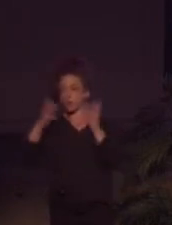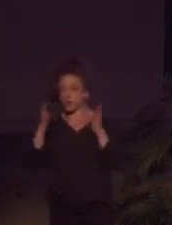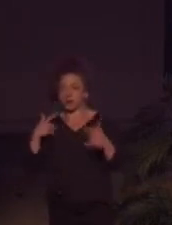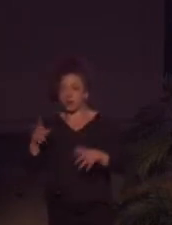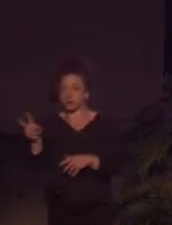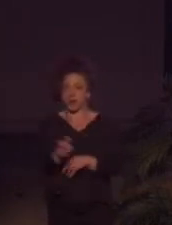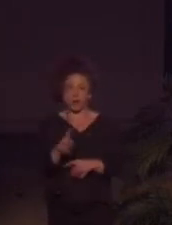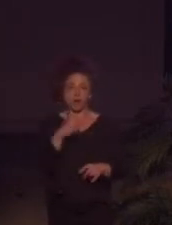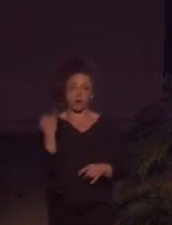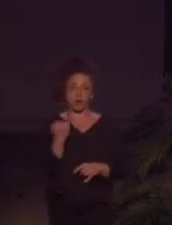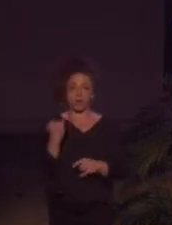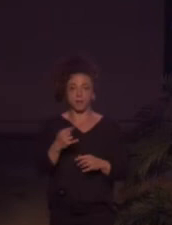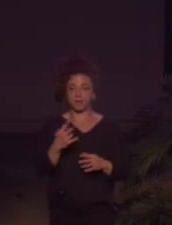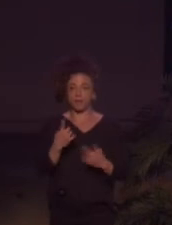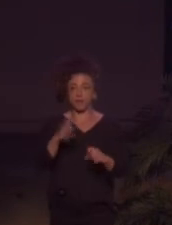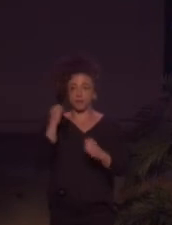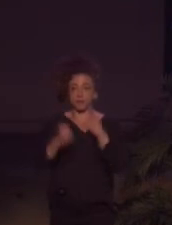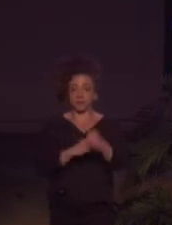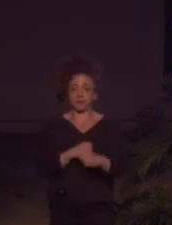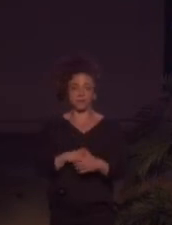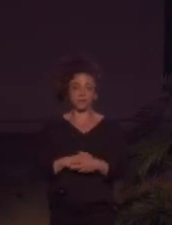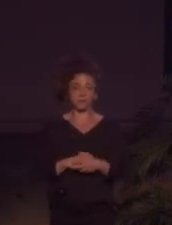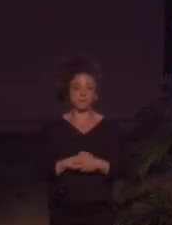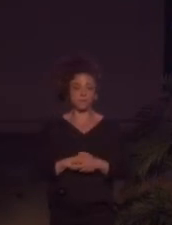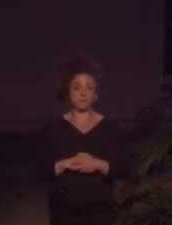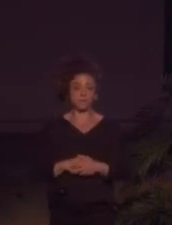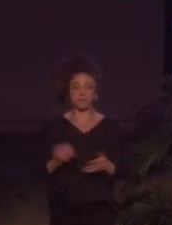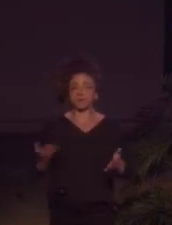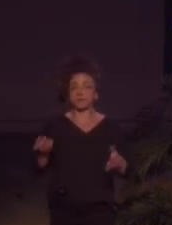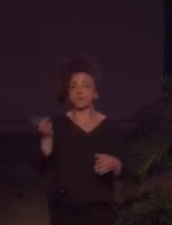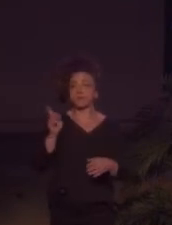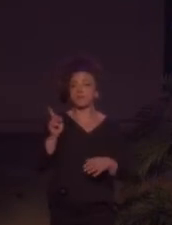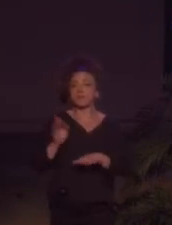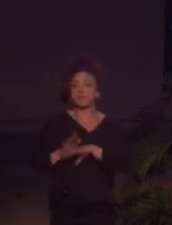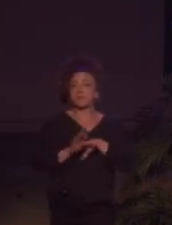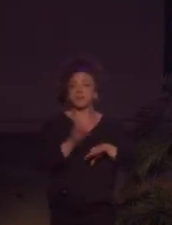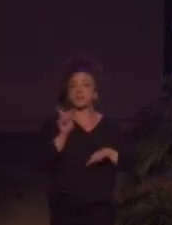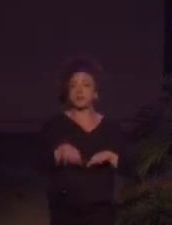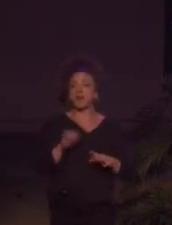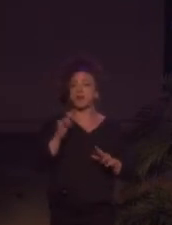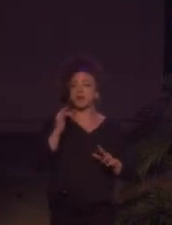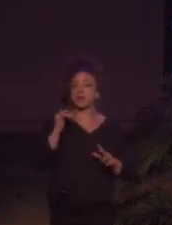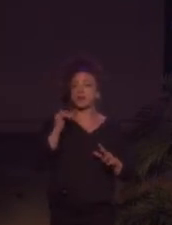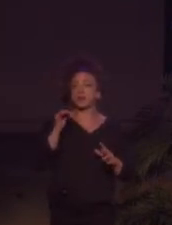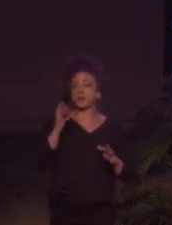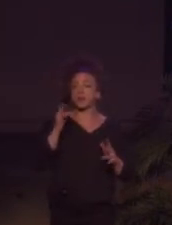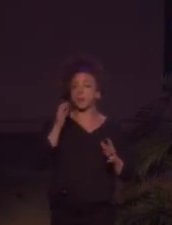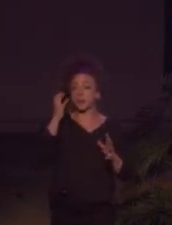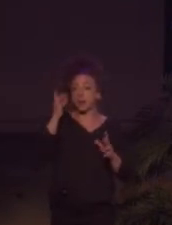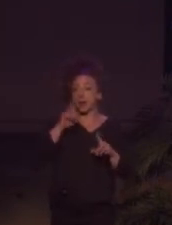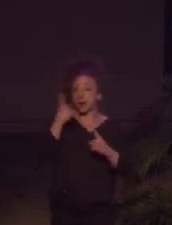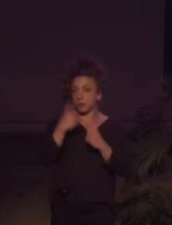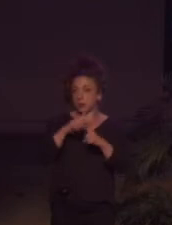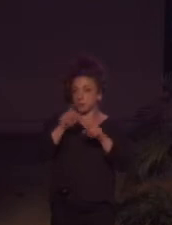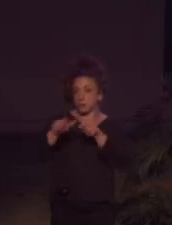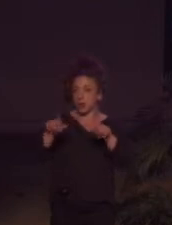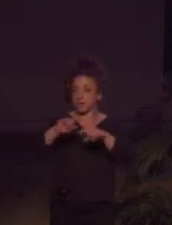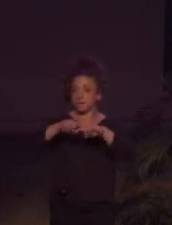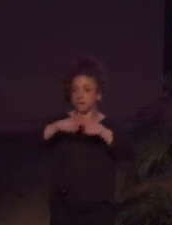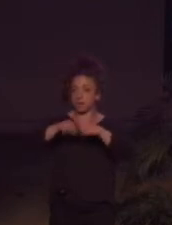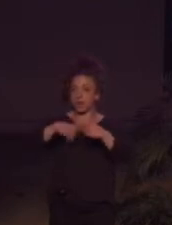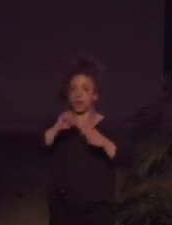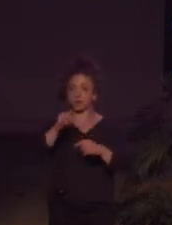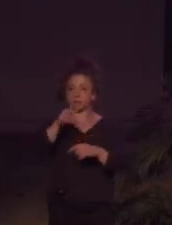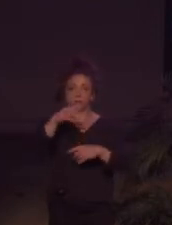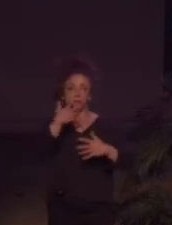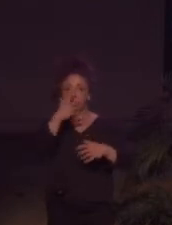un día lo hablábamos también, bueno, todos tenemos familiares, ¿no? Que tienen como animales en gallinas, tal, y les ponen nombres, eso